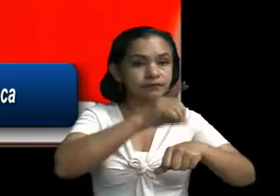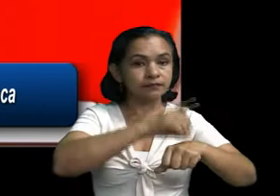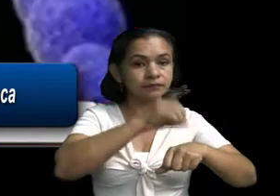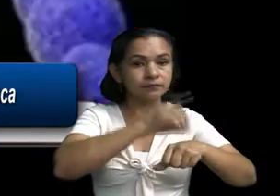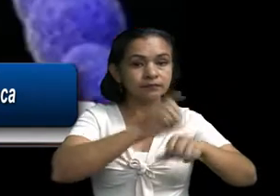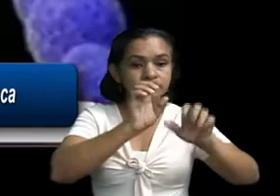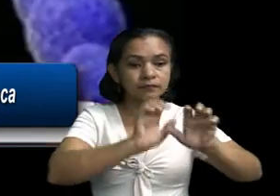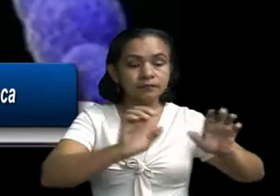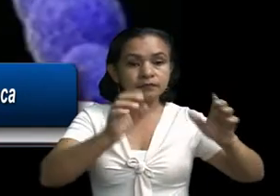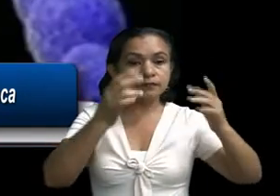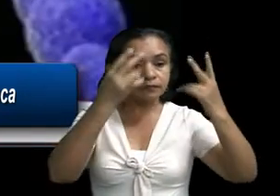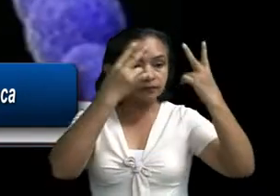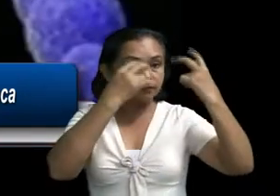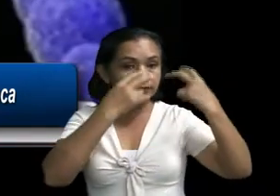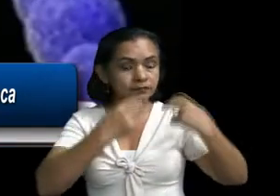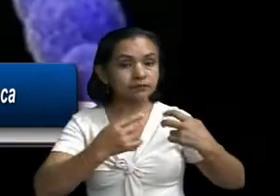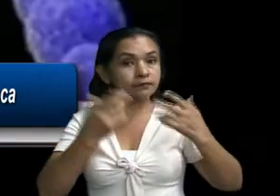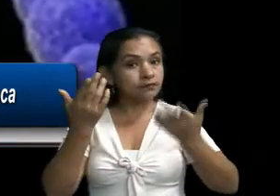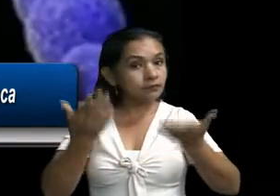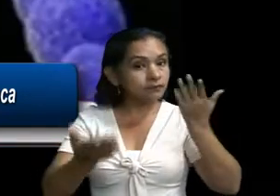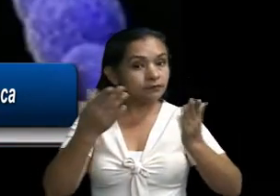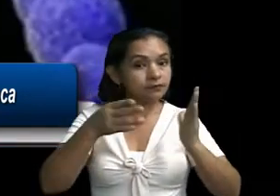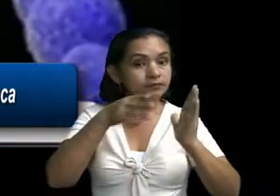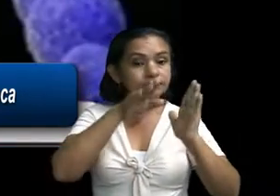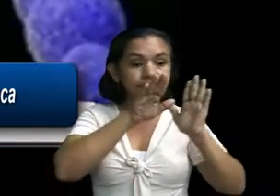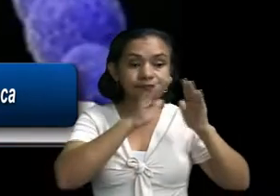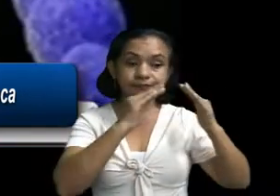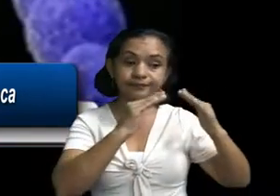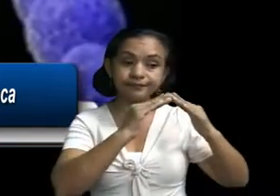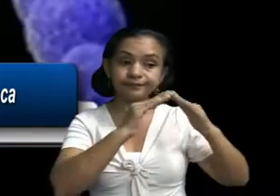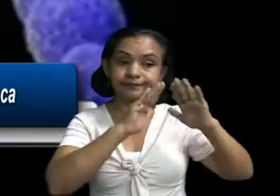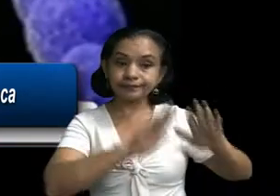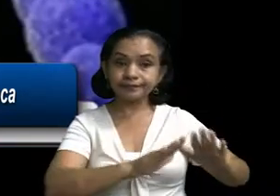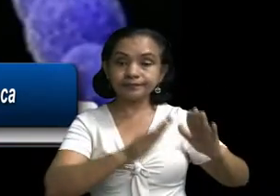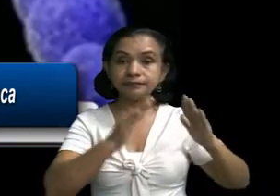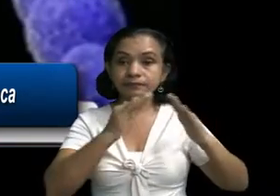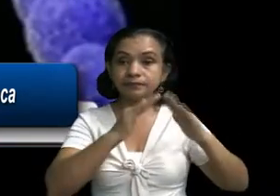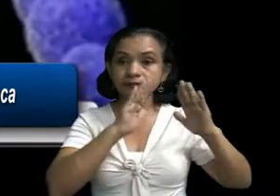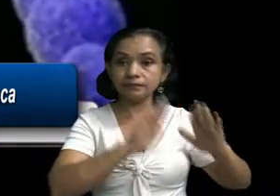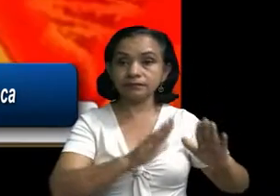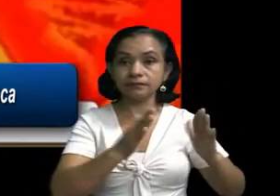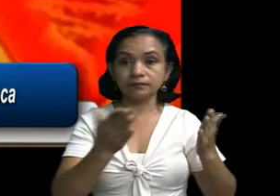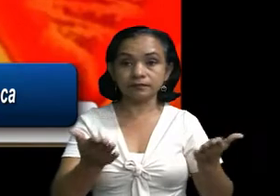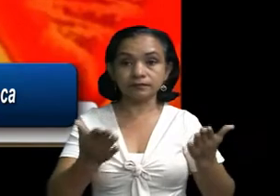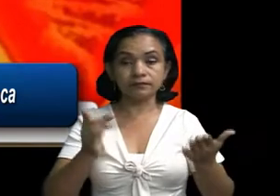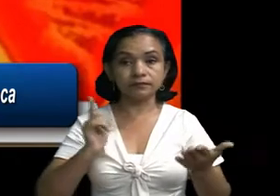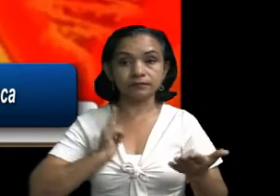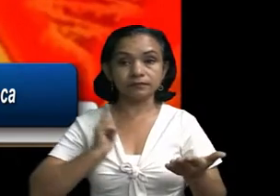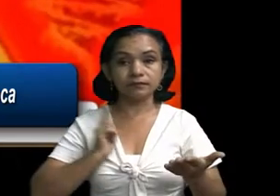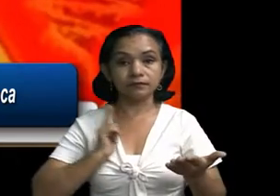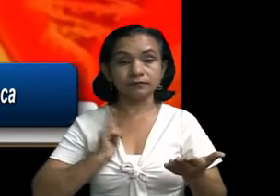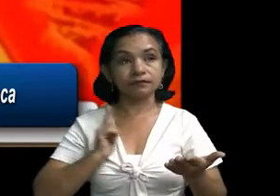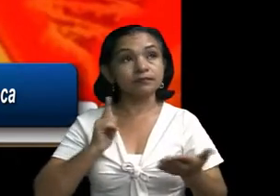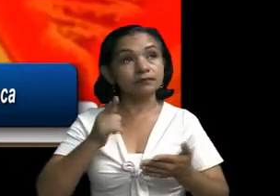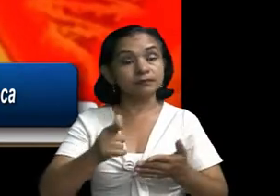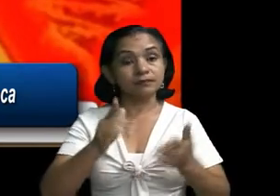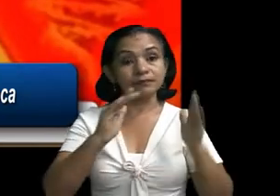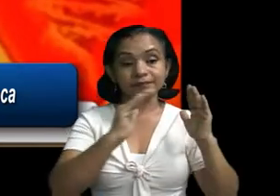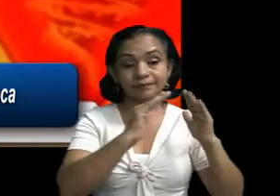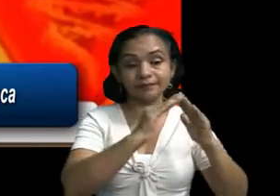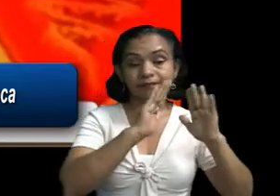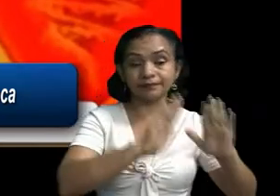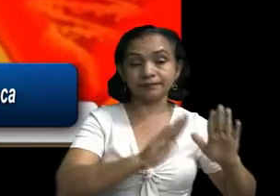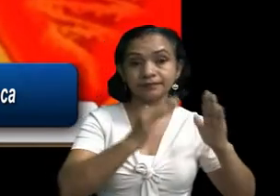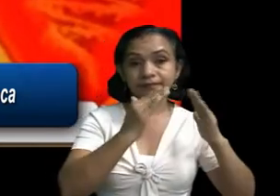y ver si amerita reposo, porque lo adecuado para evitar el no seguir esta infección es dejando los días de reposo en la